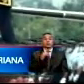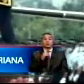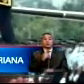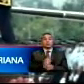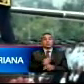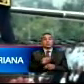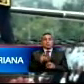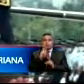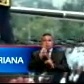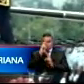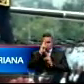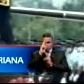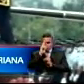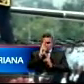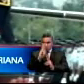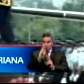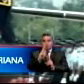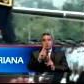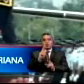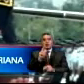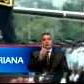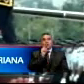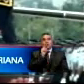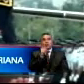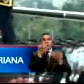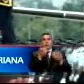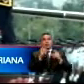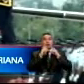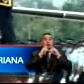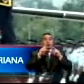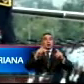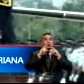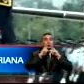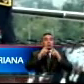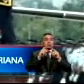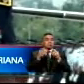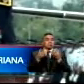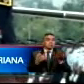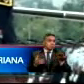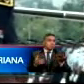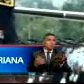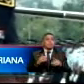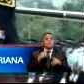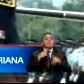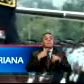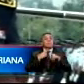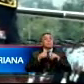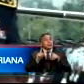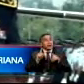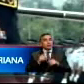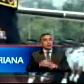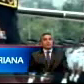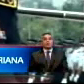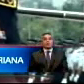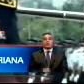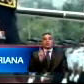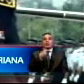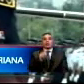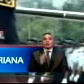absolutamente respetuosos de quienes quieren manifestarse, siempre y cuando lo